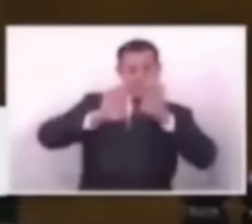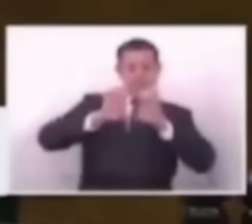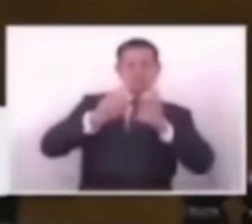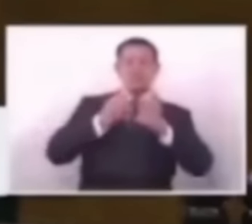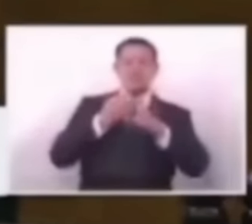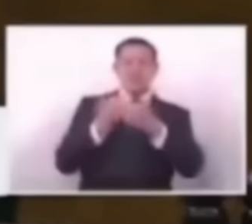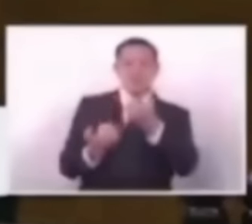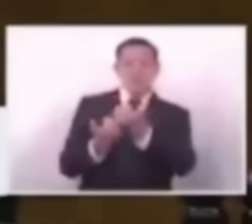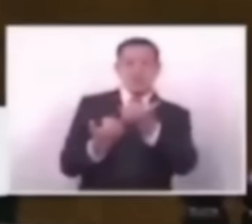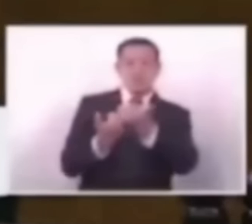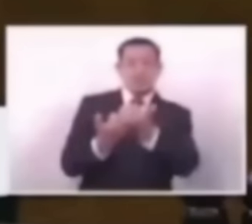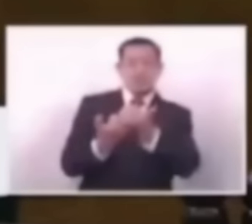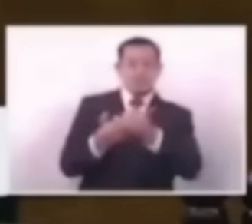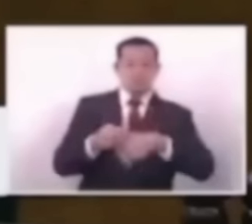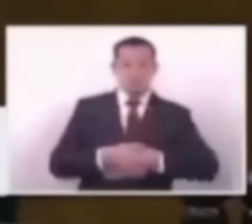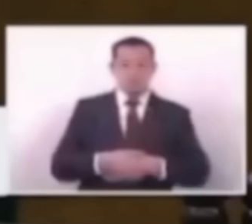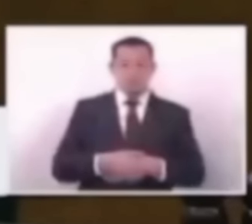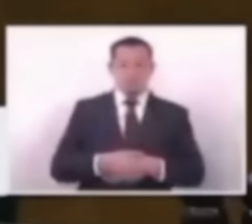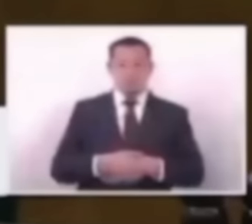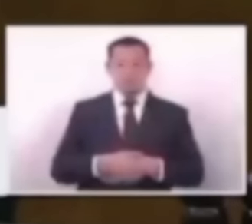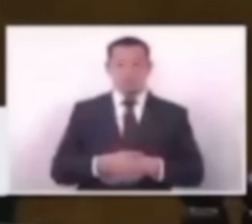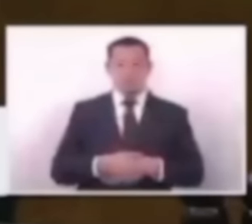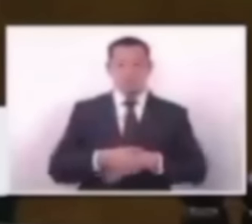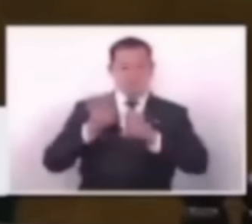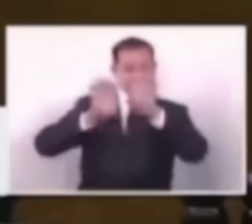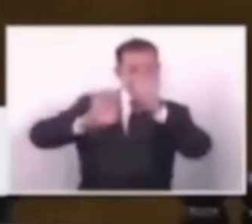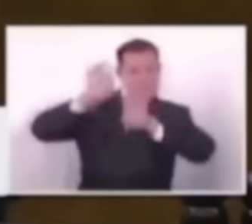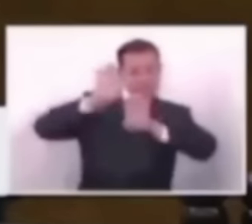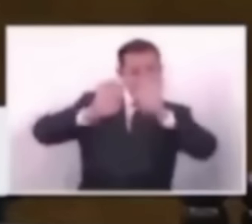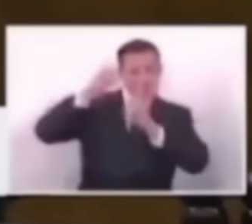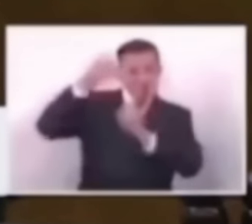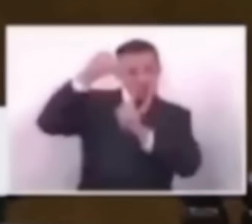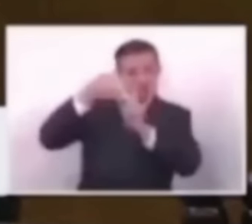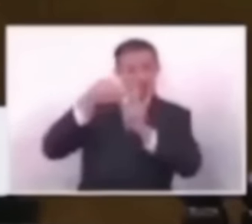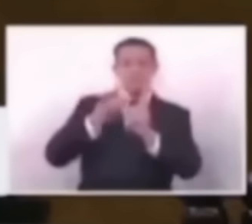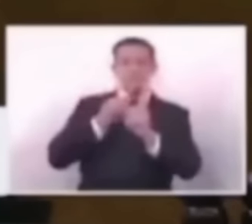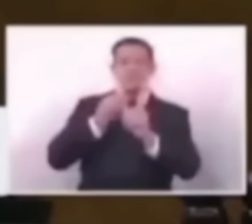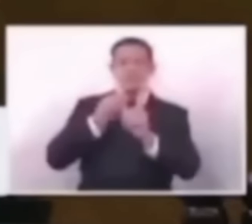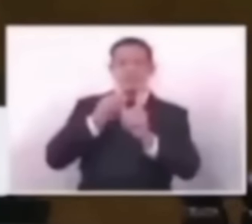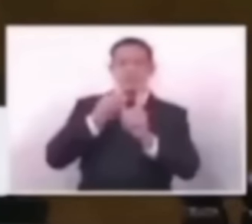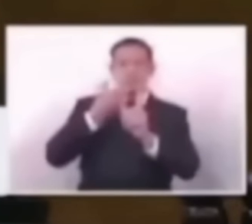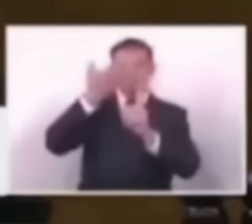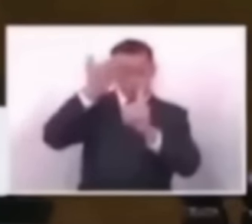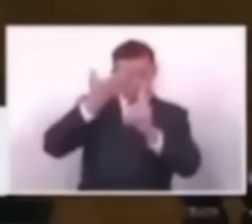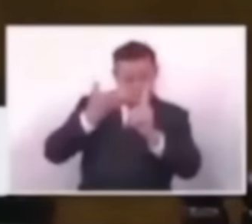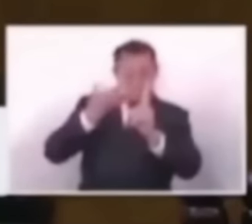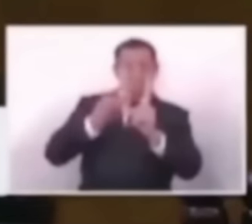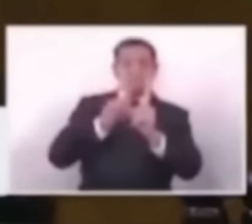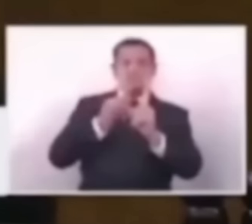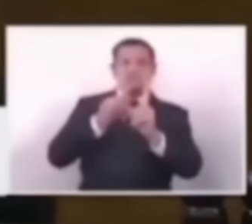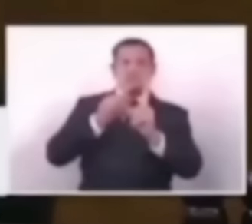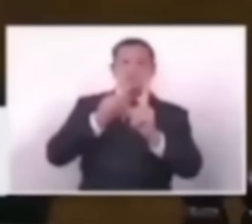mete la mano evalúe bien a quién le rinde pleitesía Y a quién le va a besar